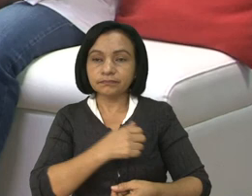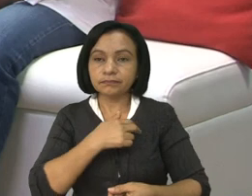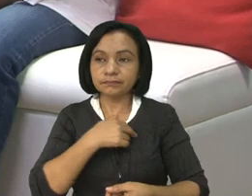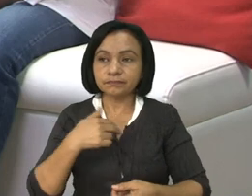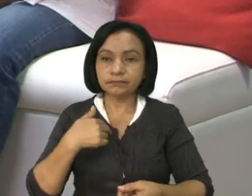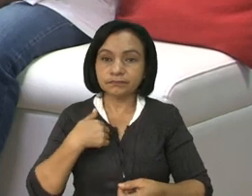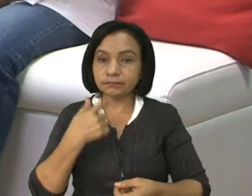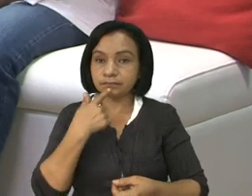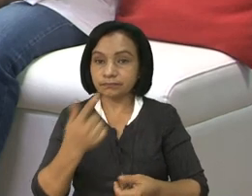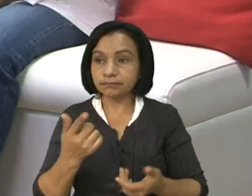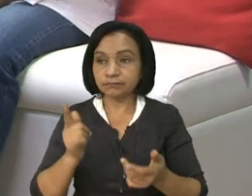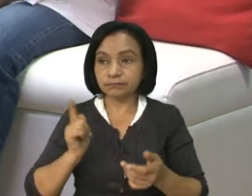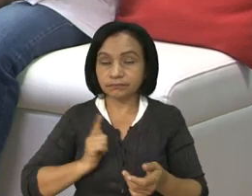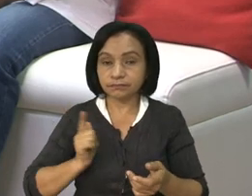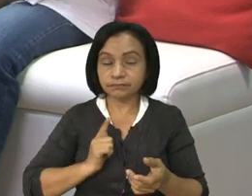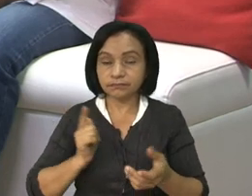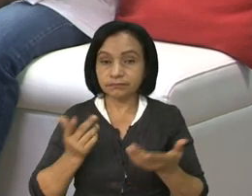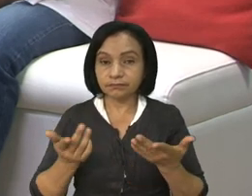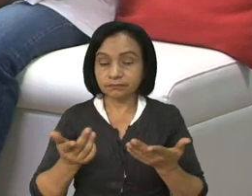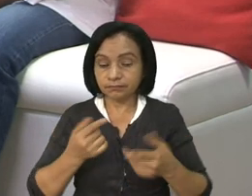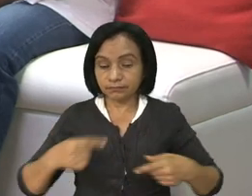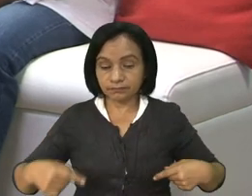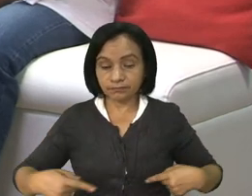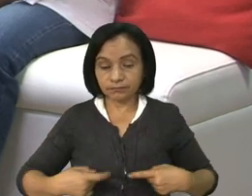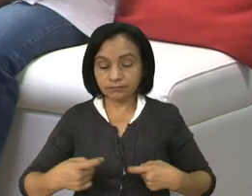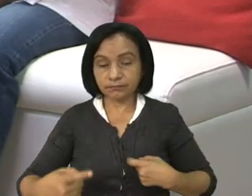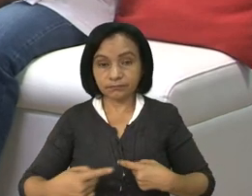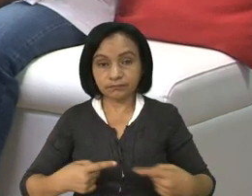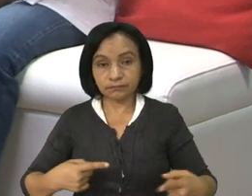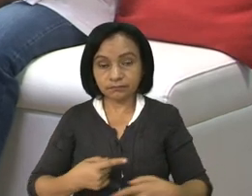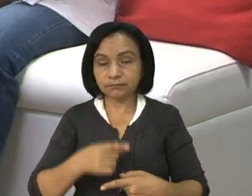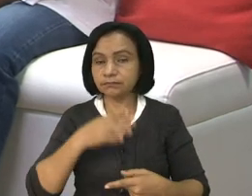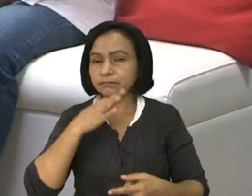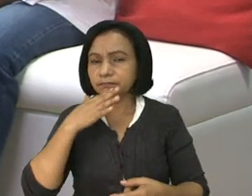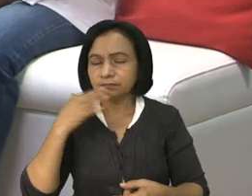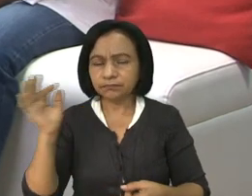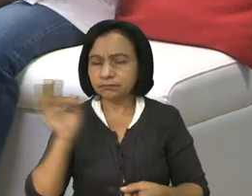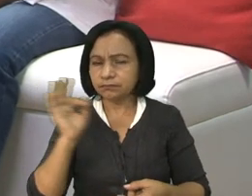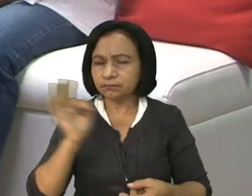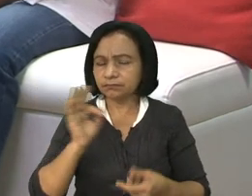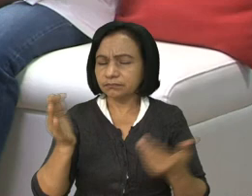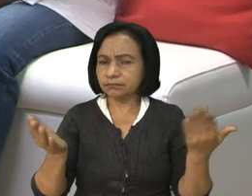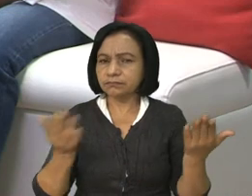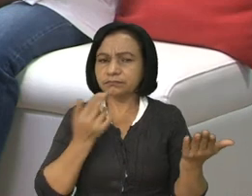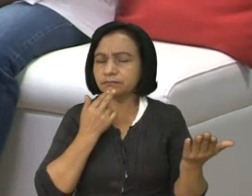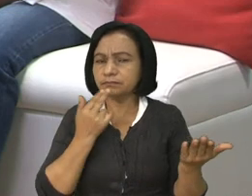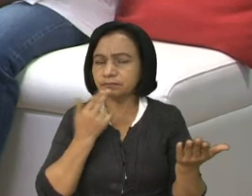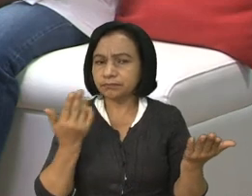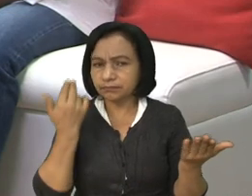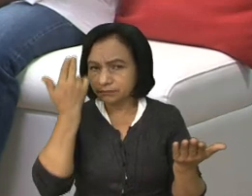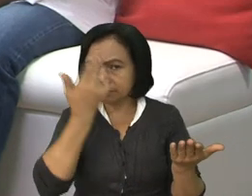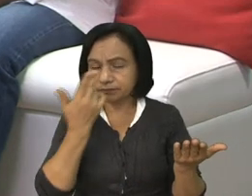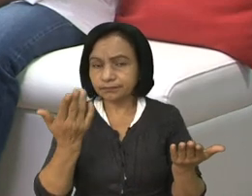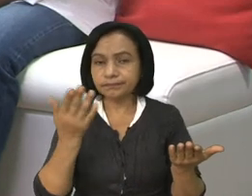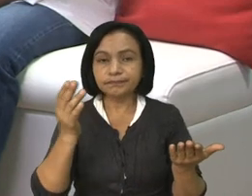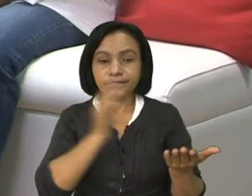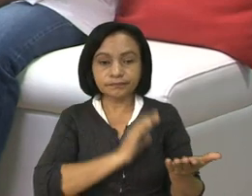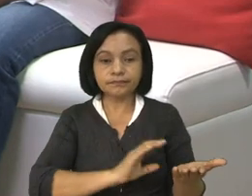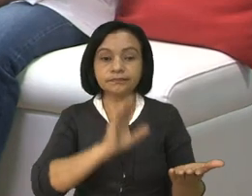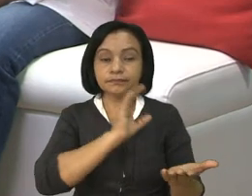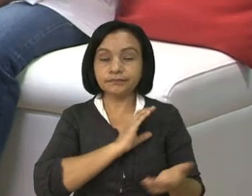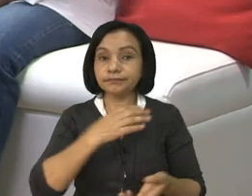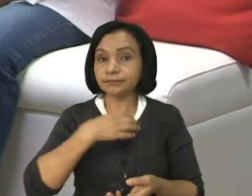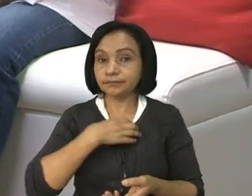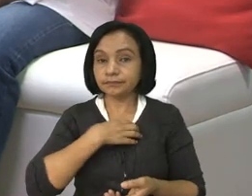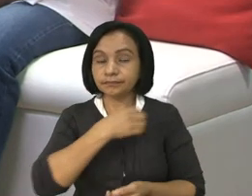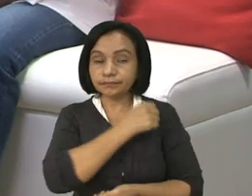una señal de que nosotros tenemos parásitos? El color, la forma, no sé. Sí, hay características, ya